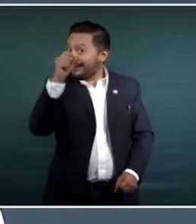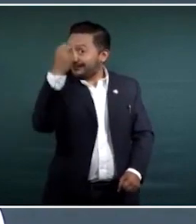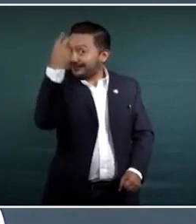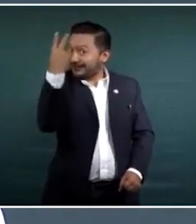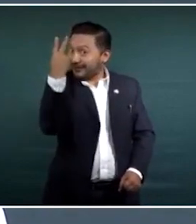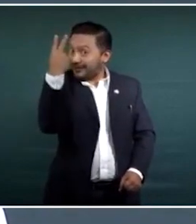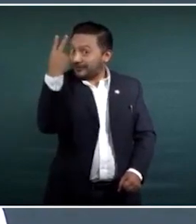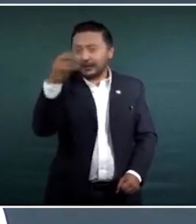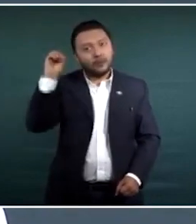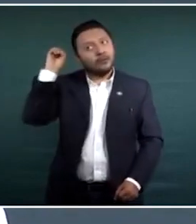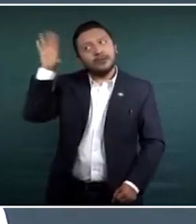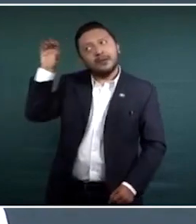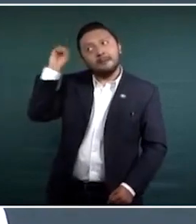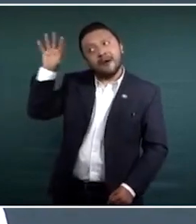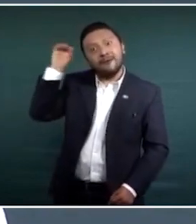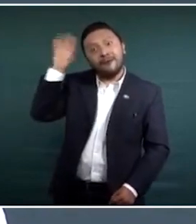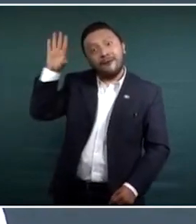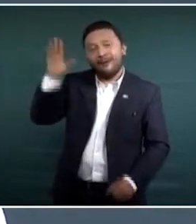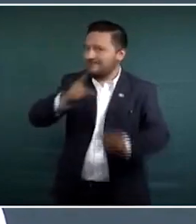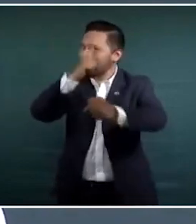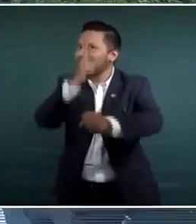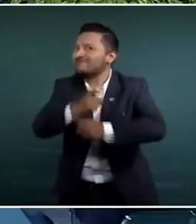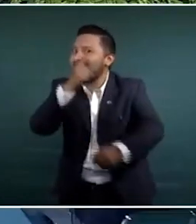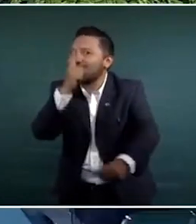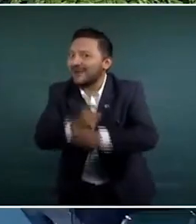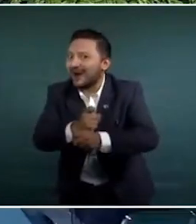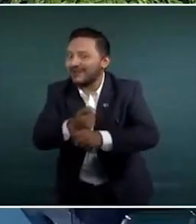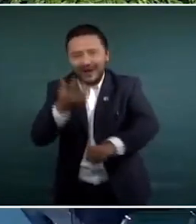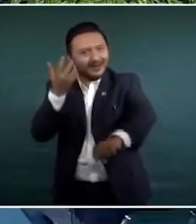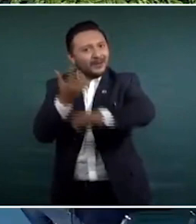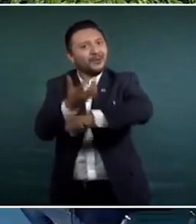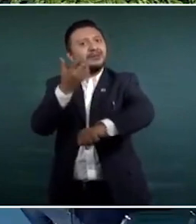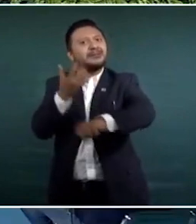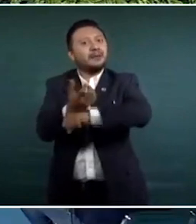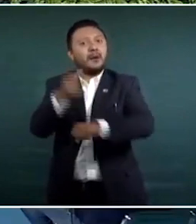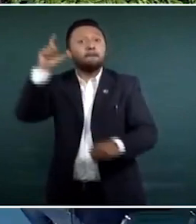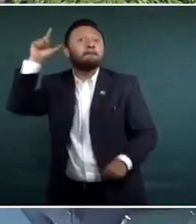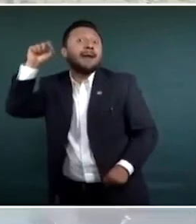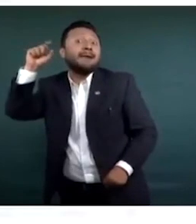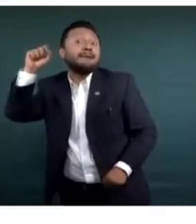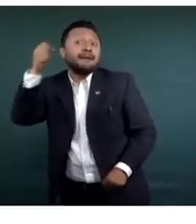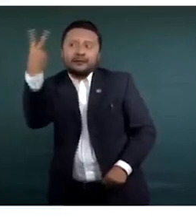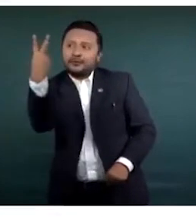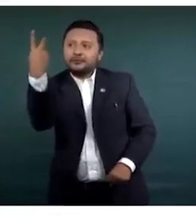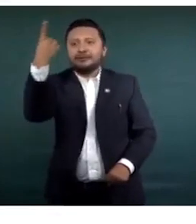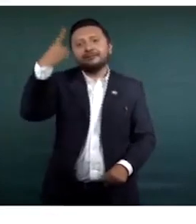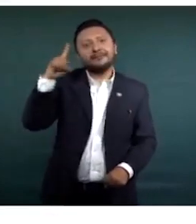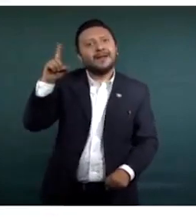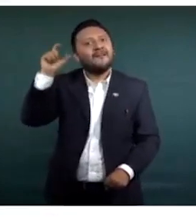el semáforo. Primera vez que un estado logra tener 22 de 22 puntos.